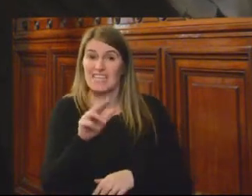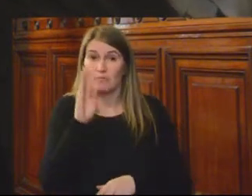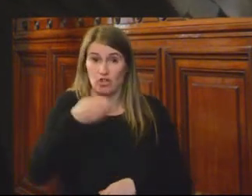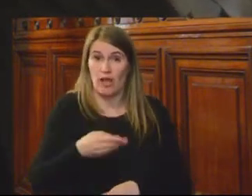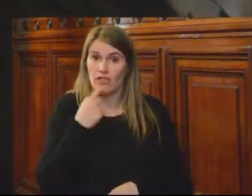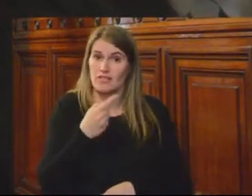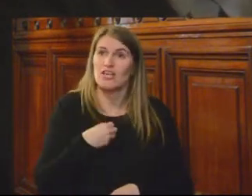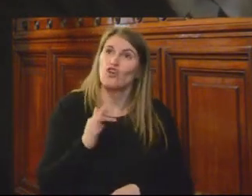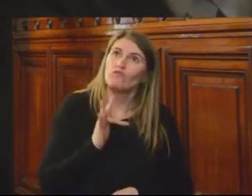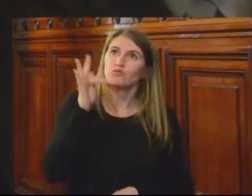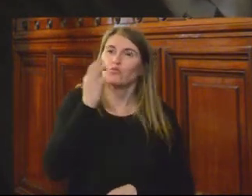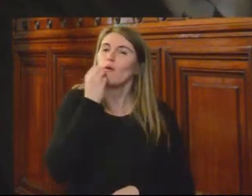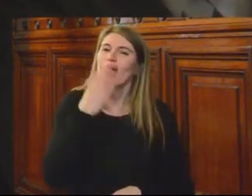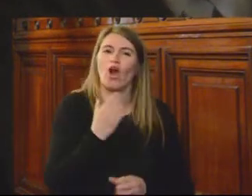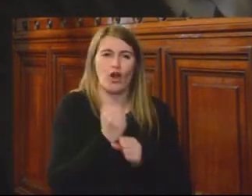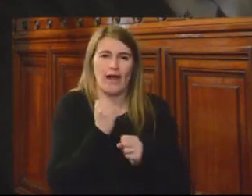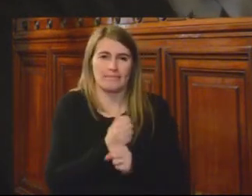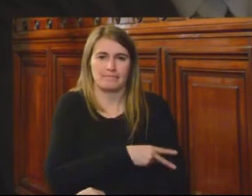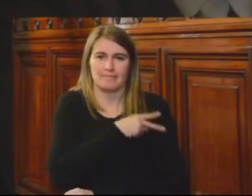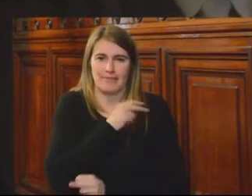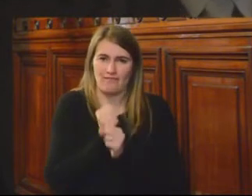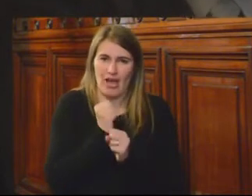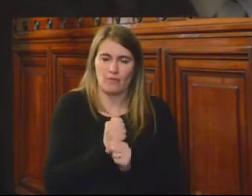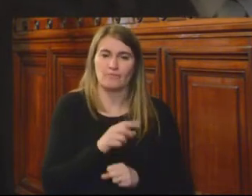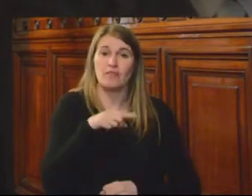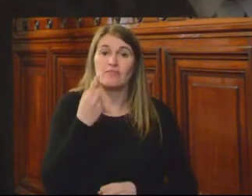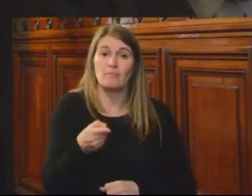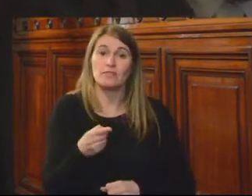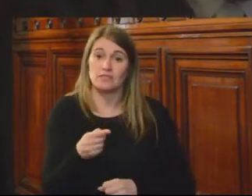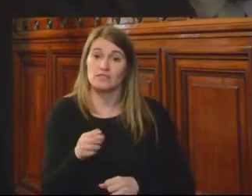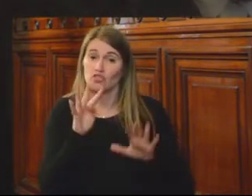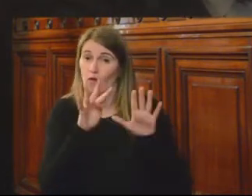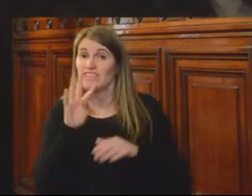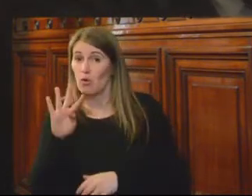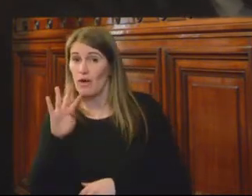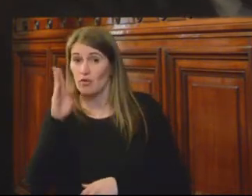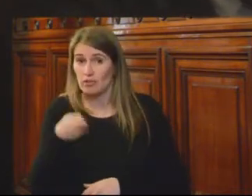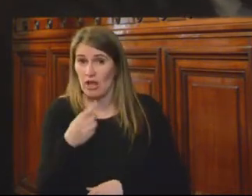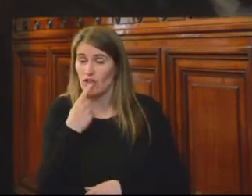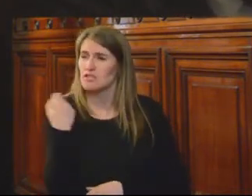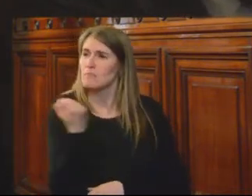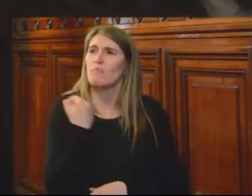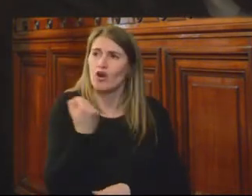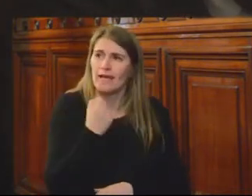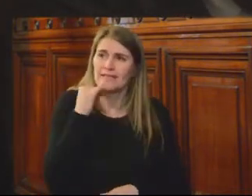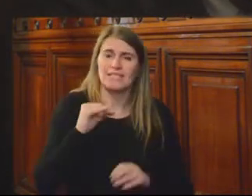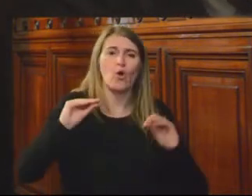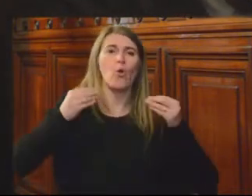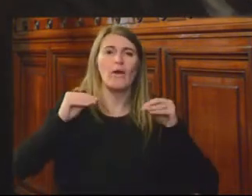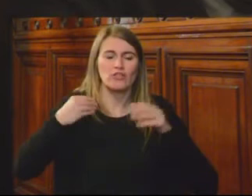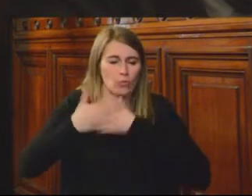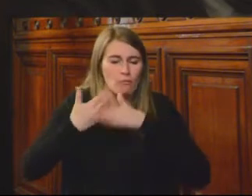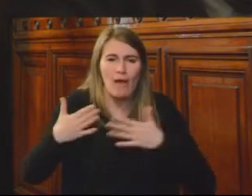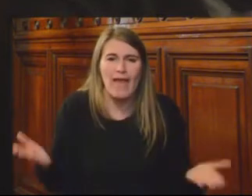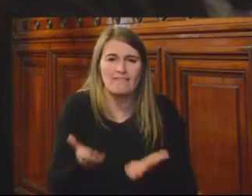laboral. El 94% percibe que el papel de la juventud es muy importante para el desarrollo social y económico del país. En ese sentido, el papel de la